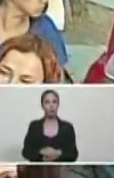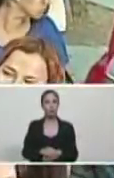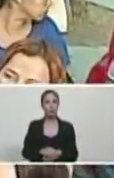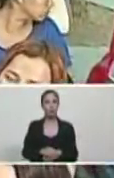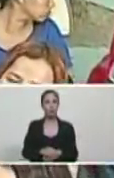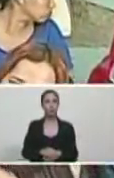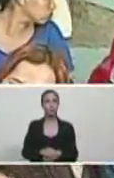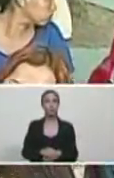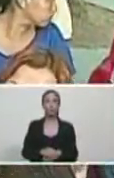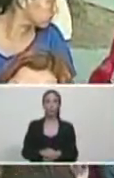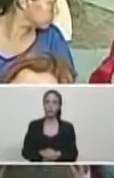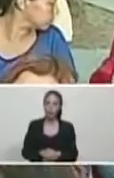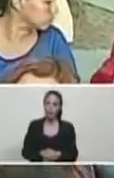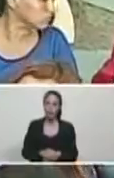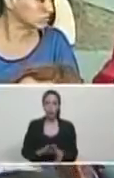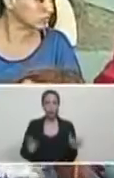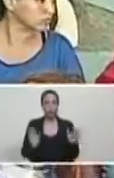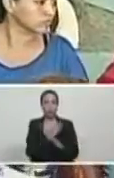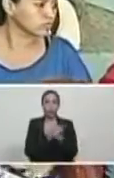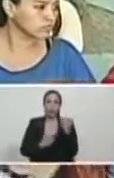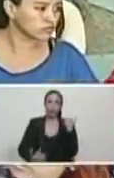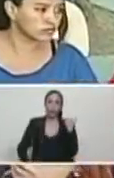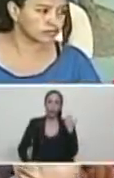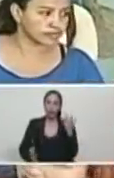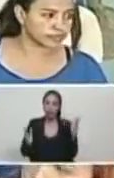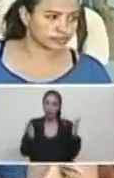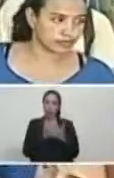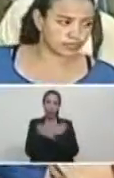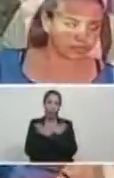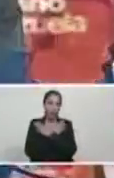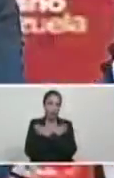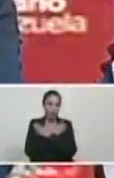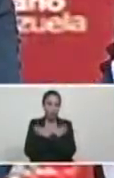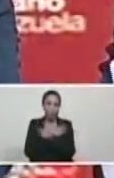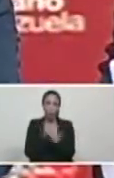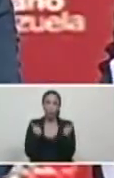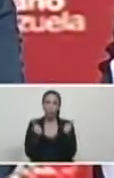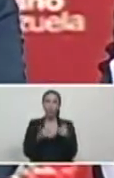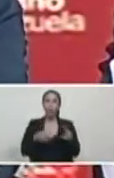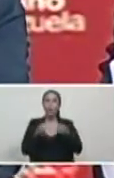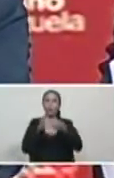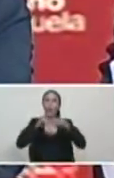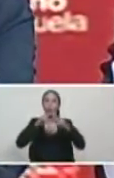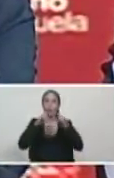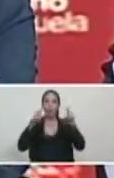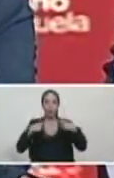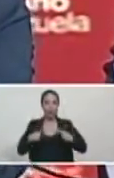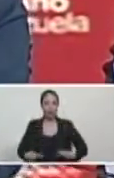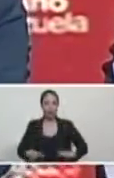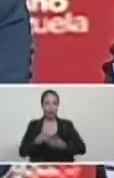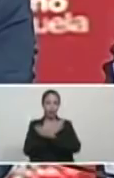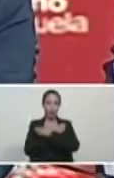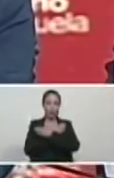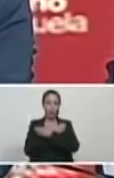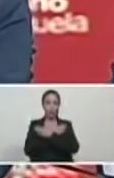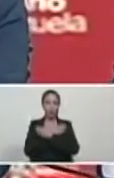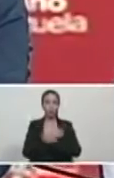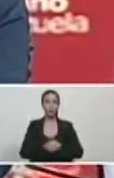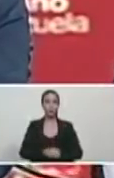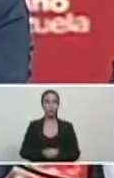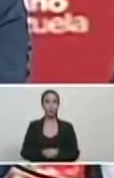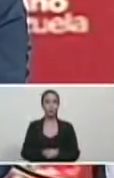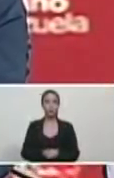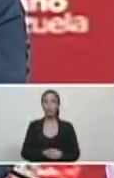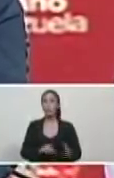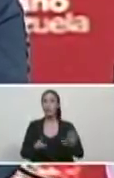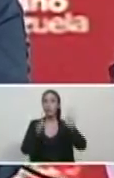Bueno, presidente, en primer lugar, felicitar al Movimiento por la Paz y por la Vida en este